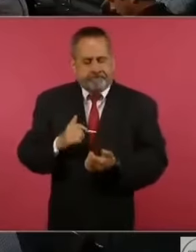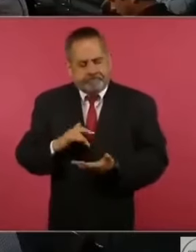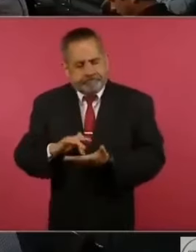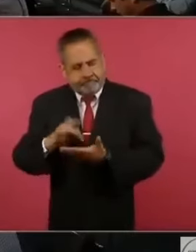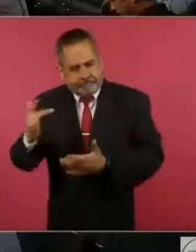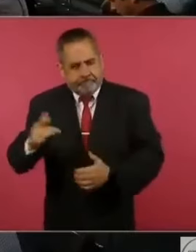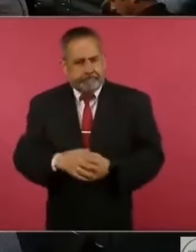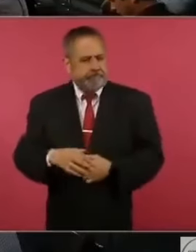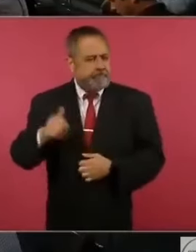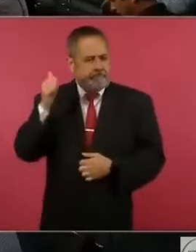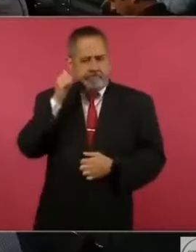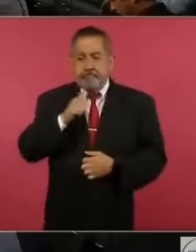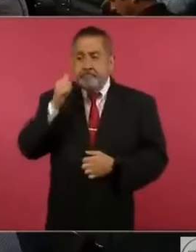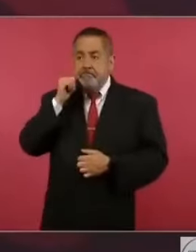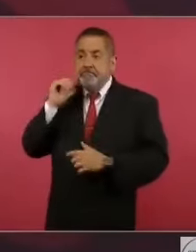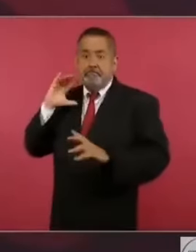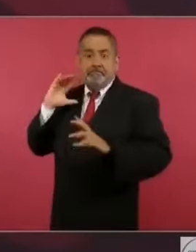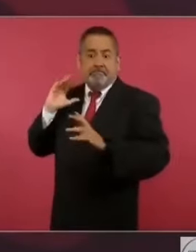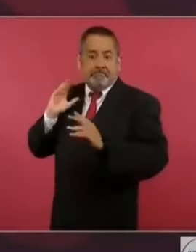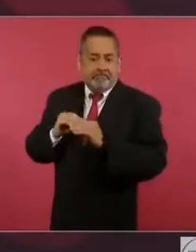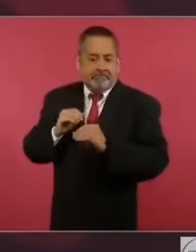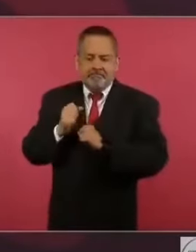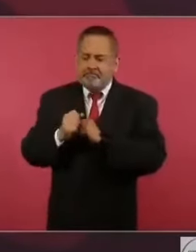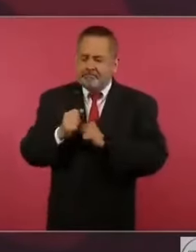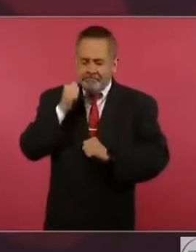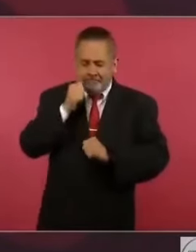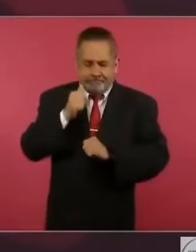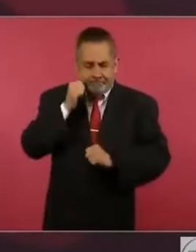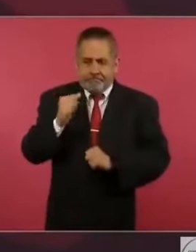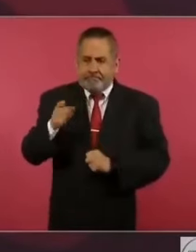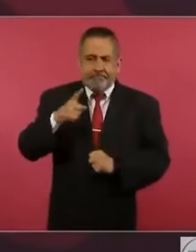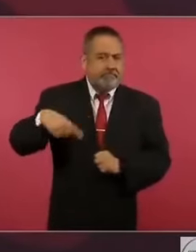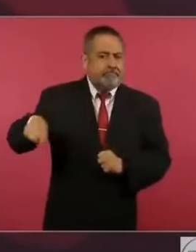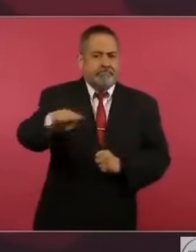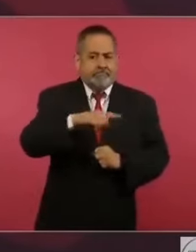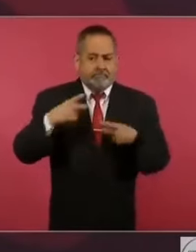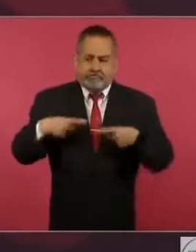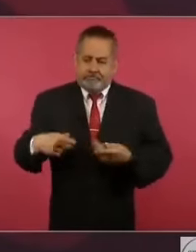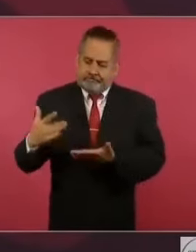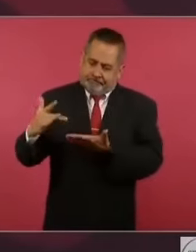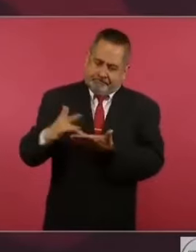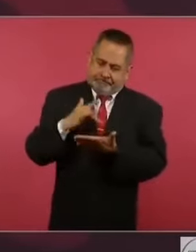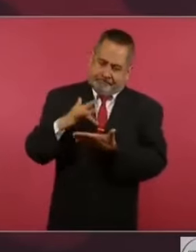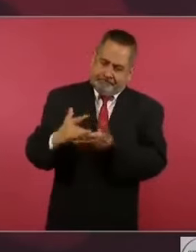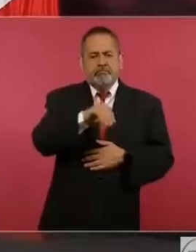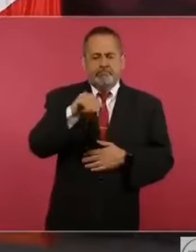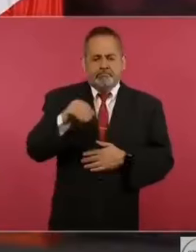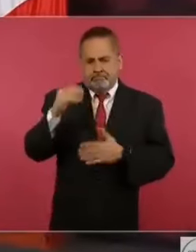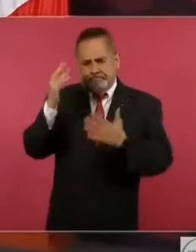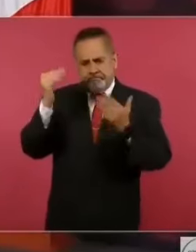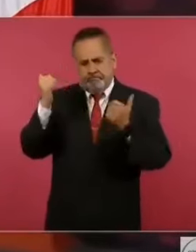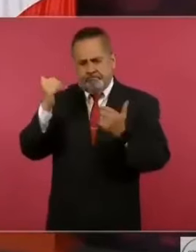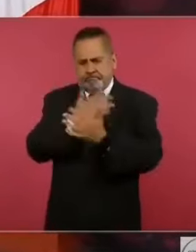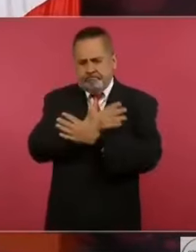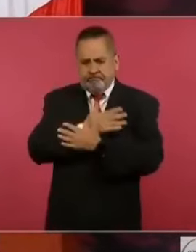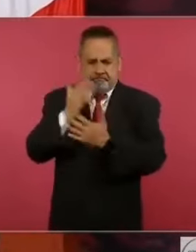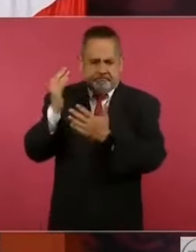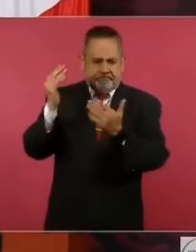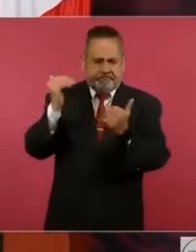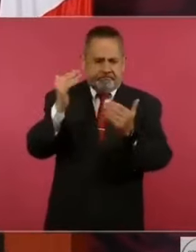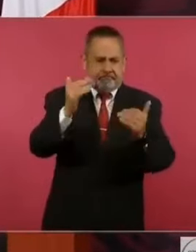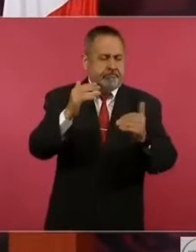hemos contado con su acompañamiento Pues yo ya me